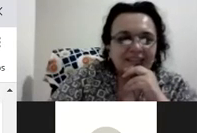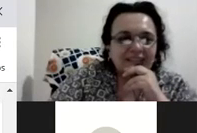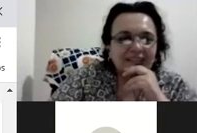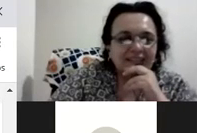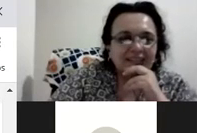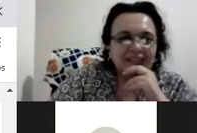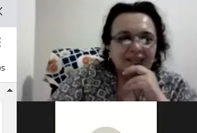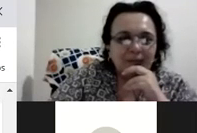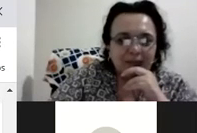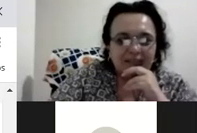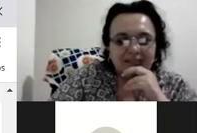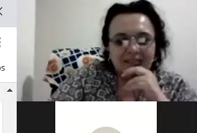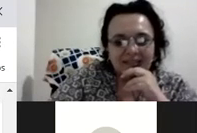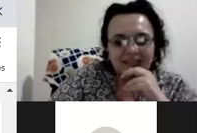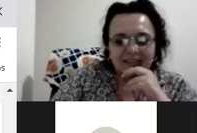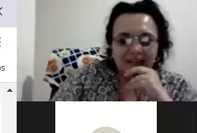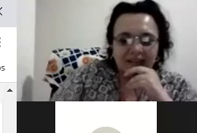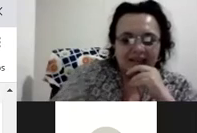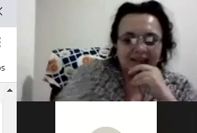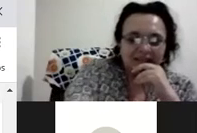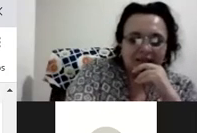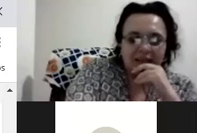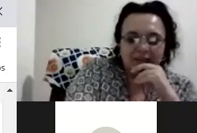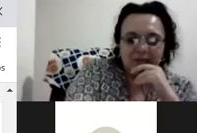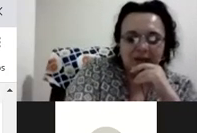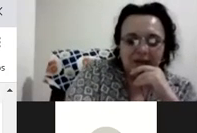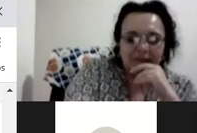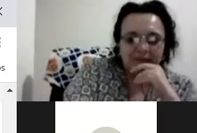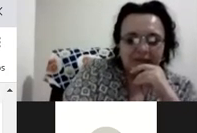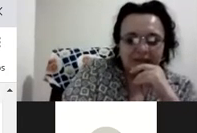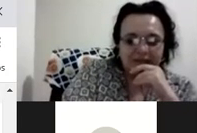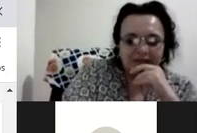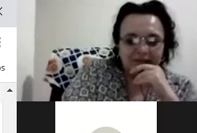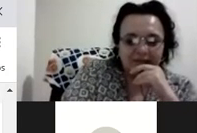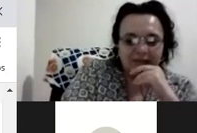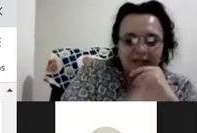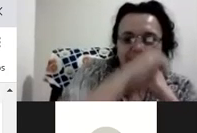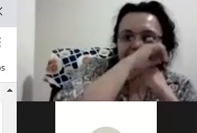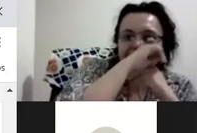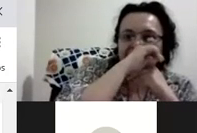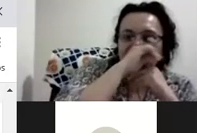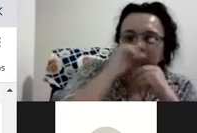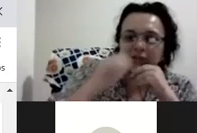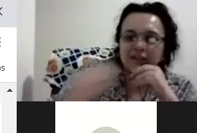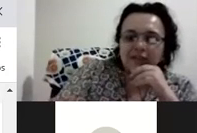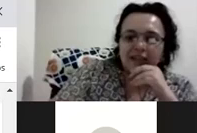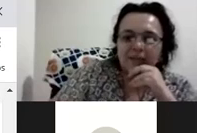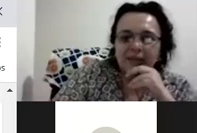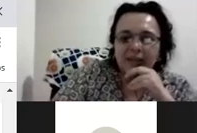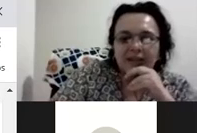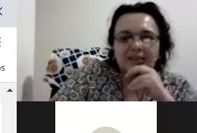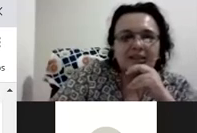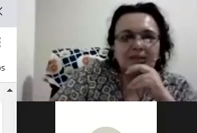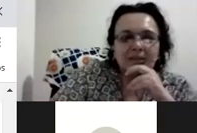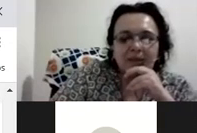les dicen Huises. Huises. Eso nunca lo había escuchado. Sí. Nosotros deberíamos